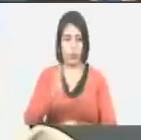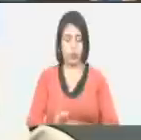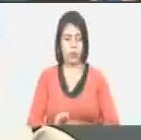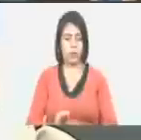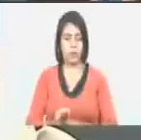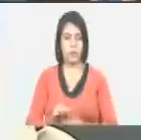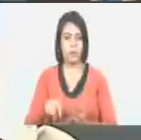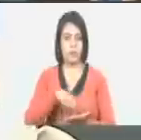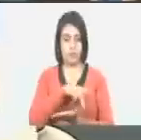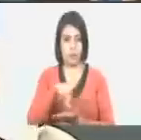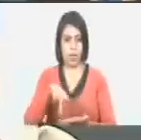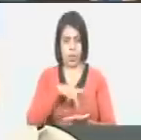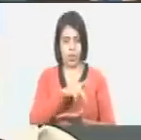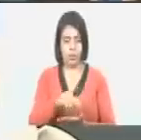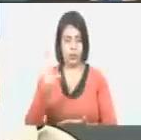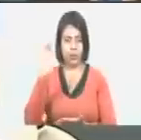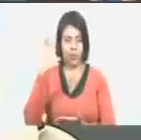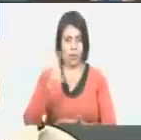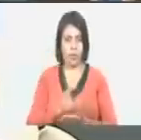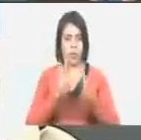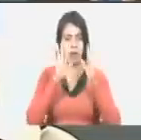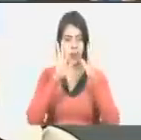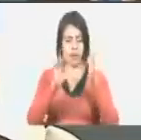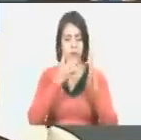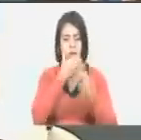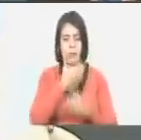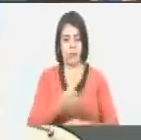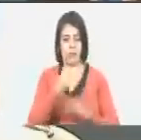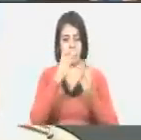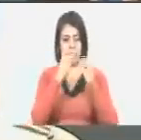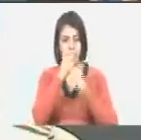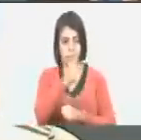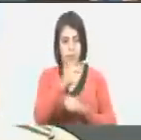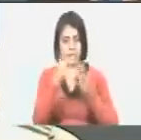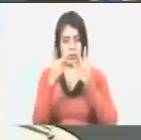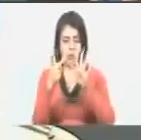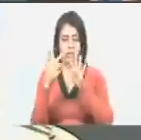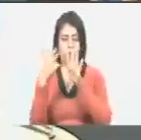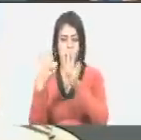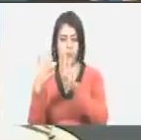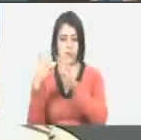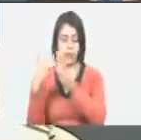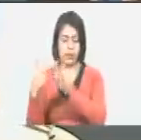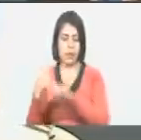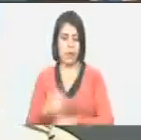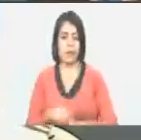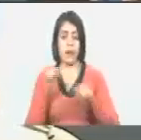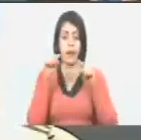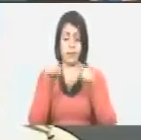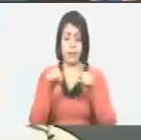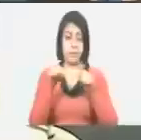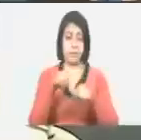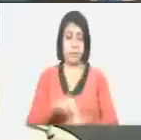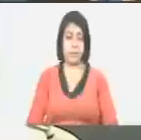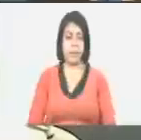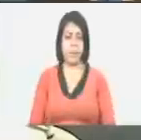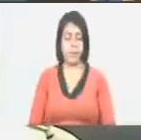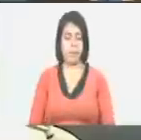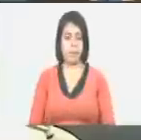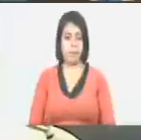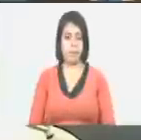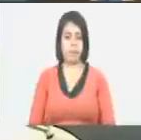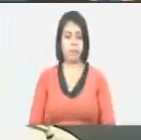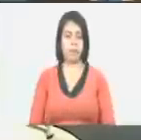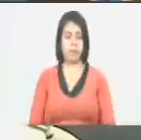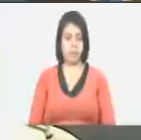la Plaza Mayor de Caracas un 10 de diciembre de 1796. Ahí se le